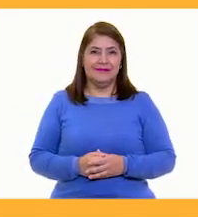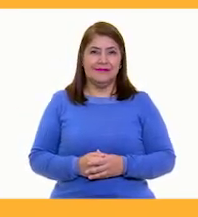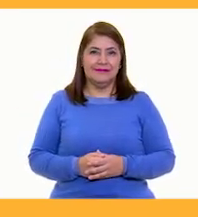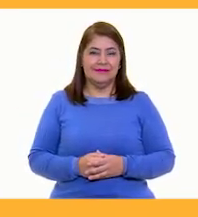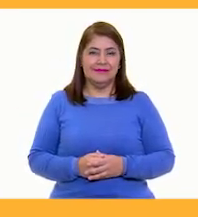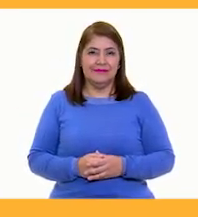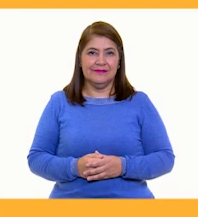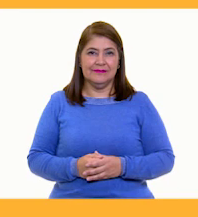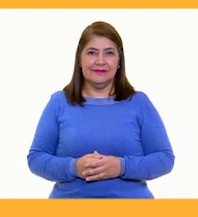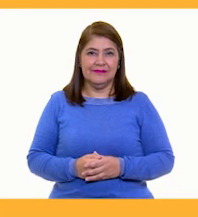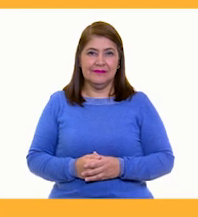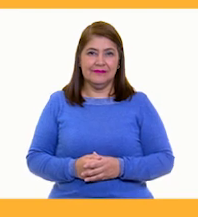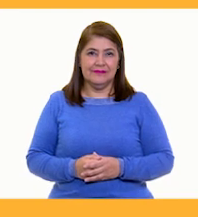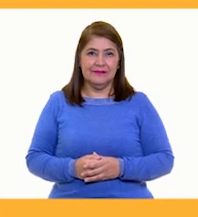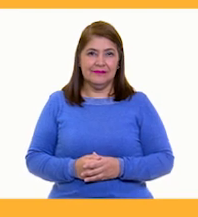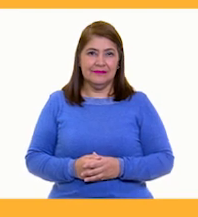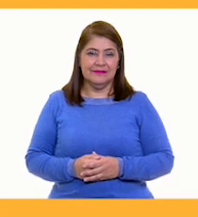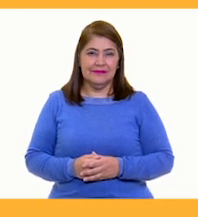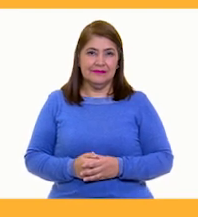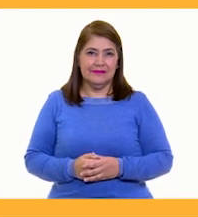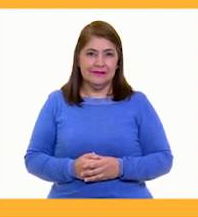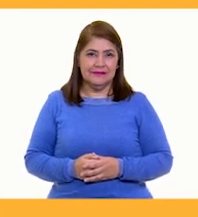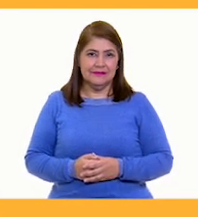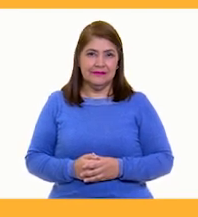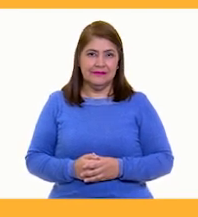800-288-6688 y